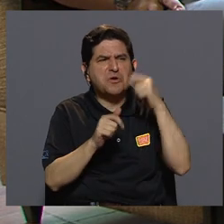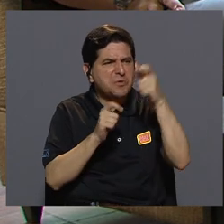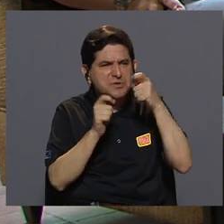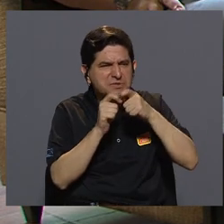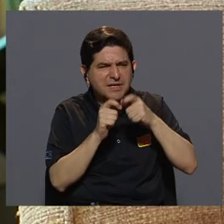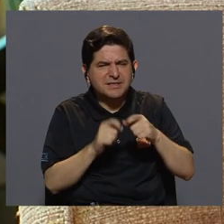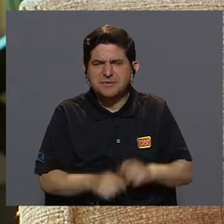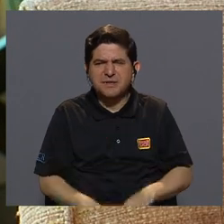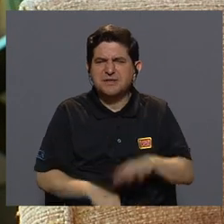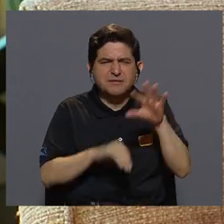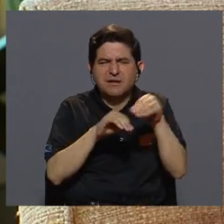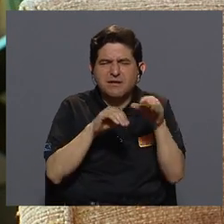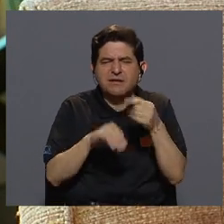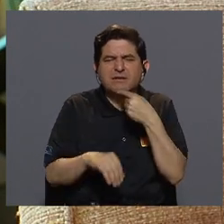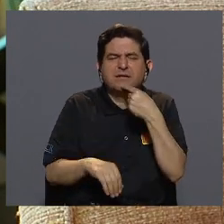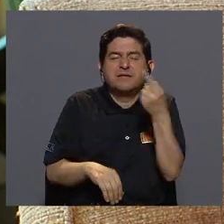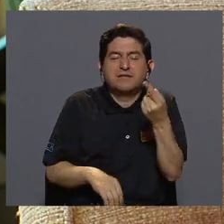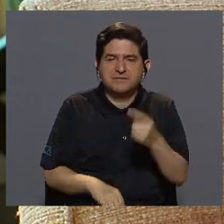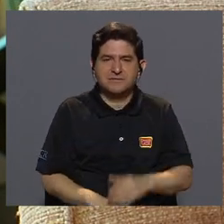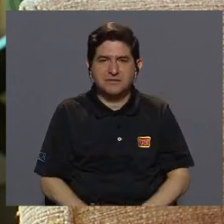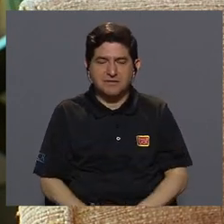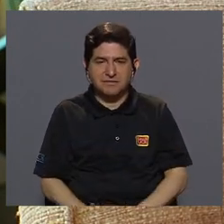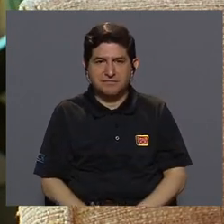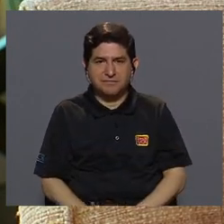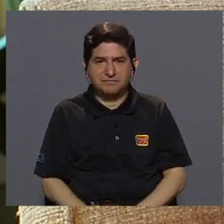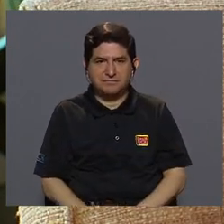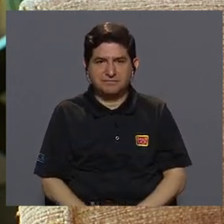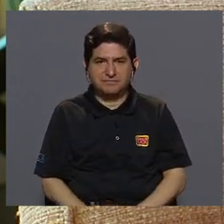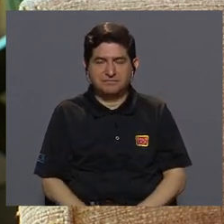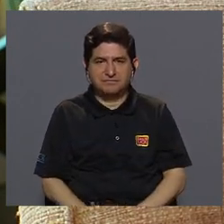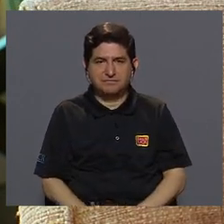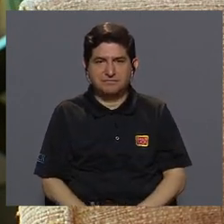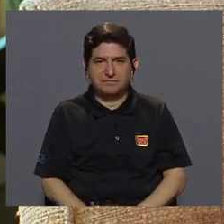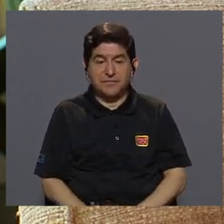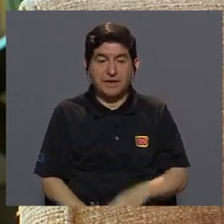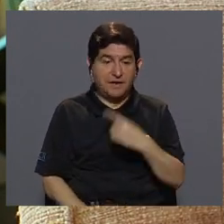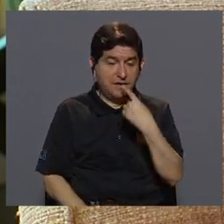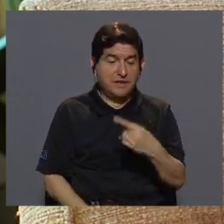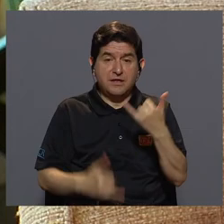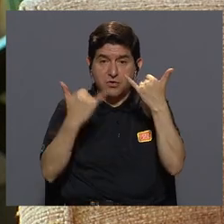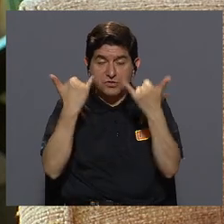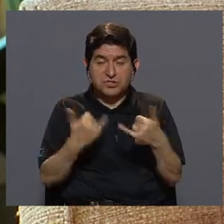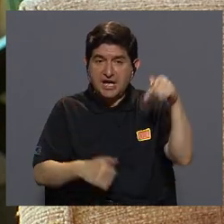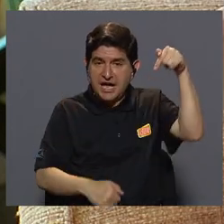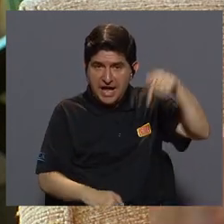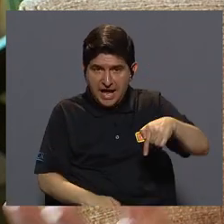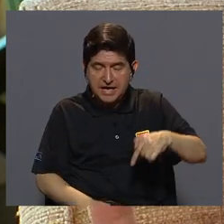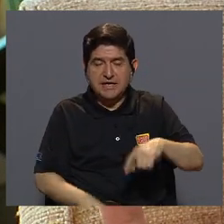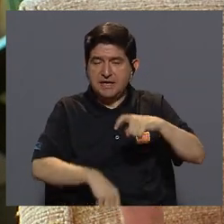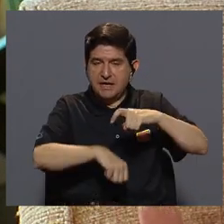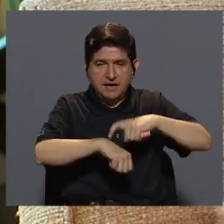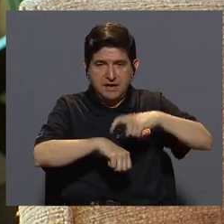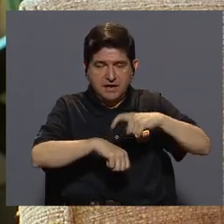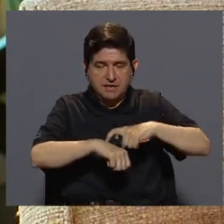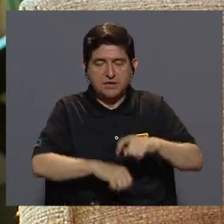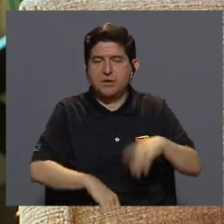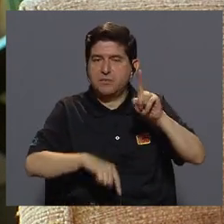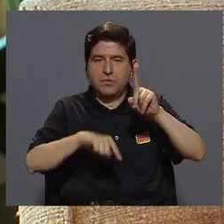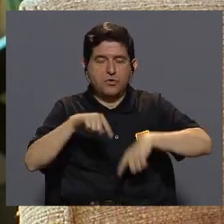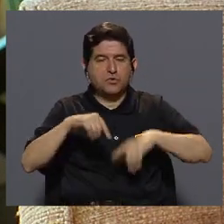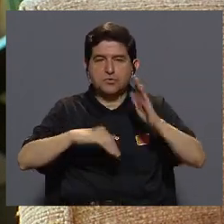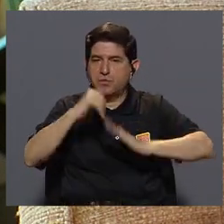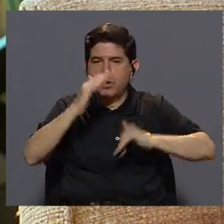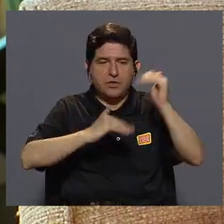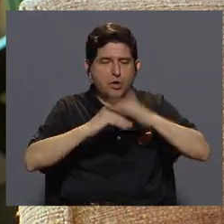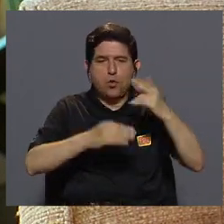ni qué fue. Entonces le dice, y definitivamente aquí ya no se pueden, en este tiempo, ni